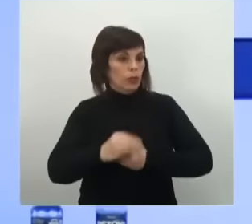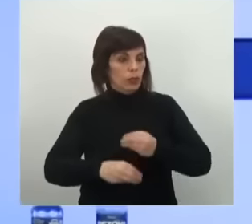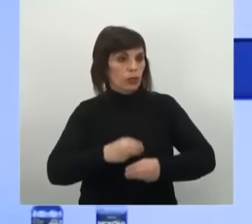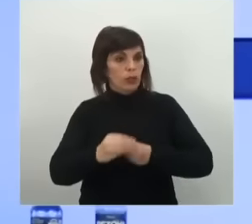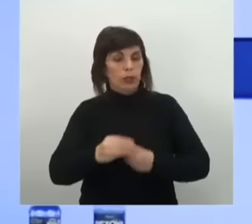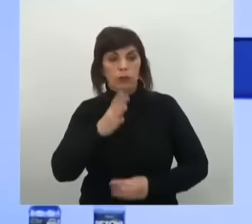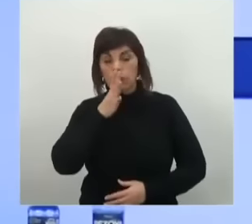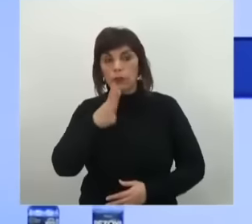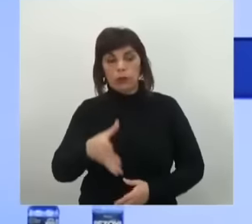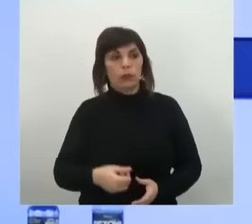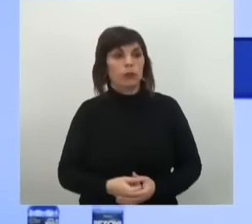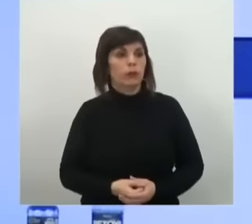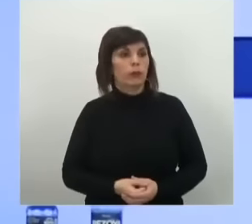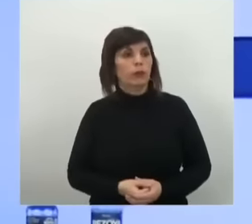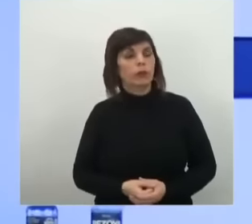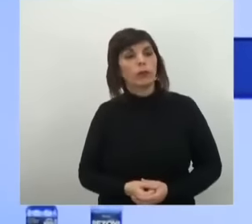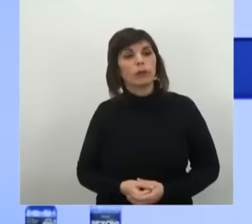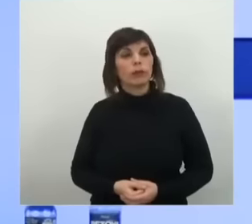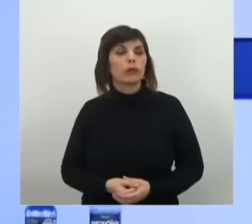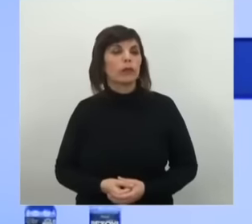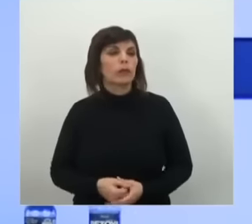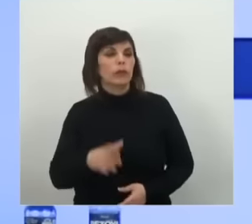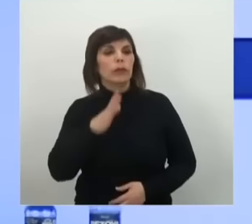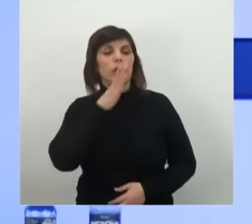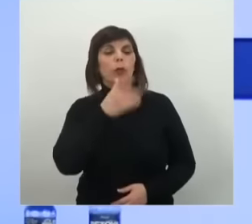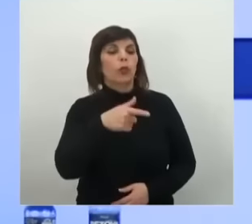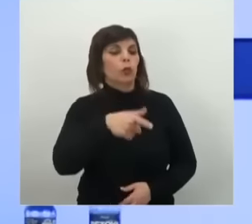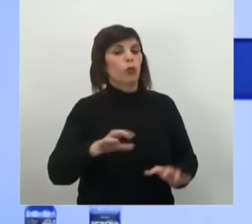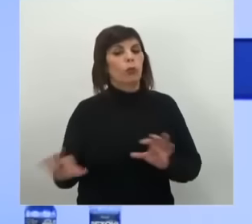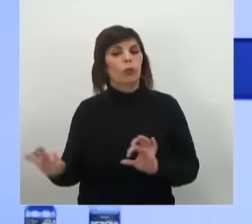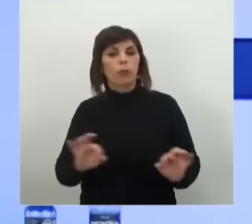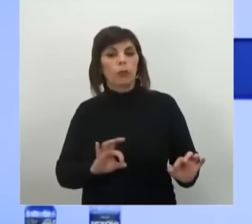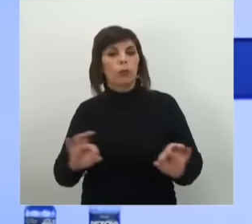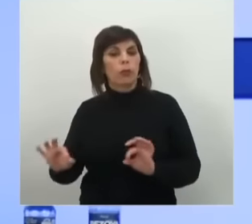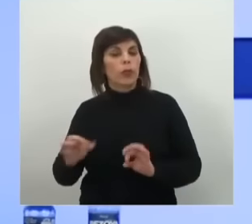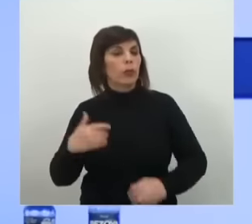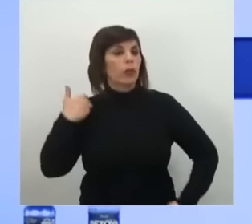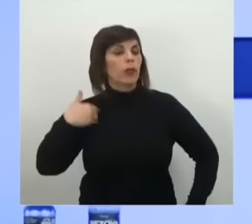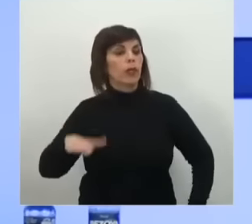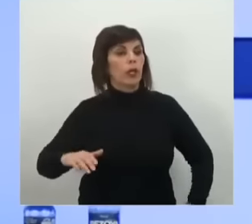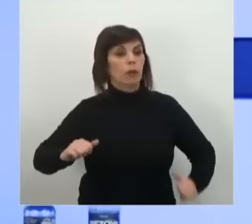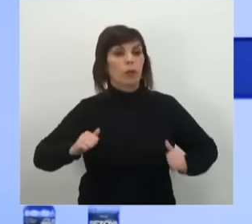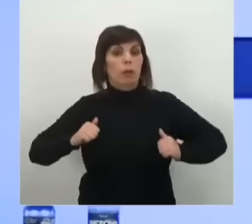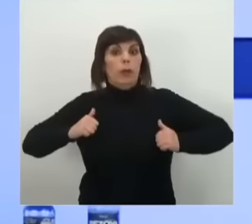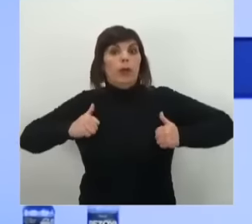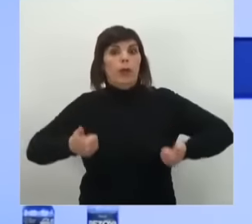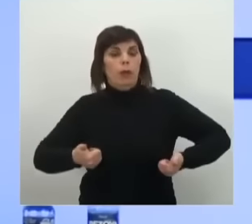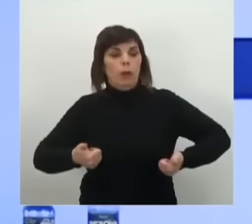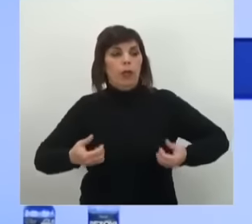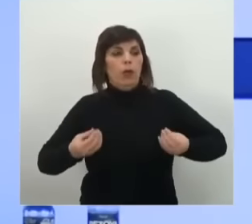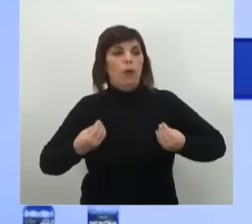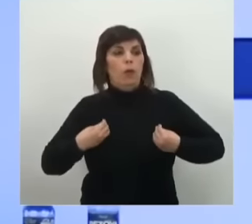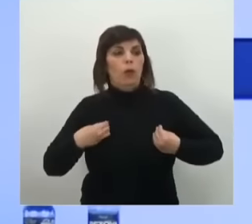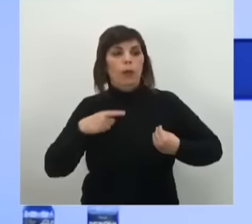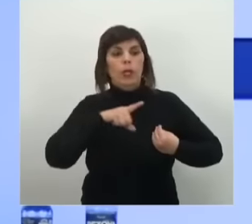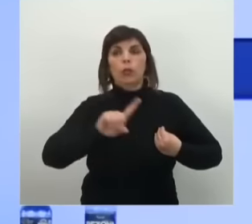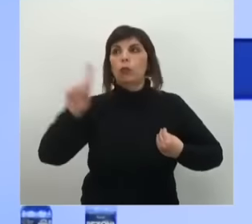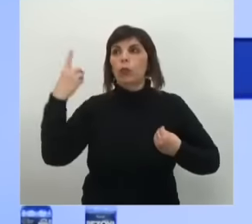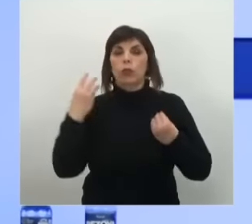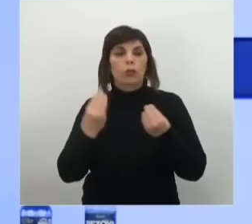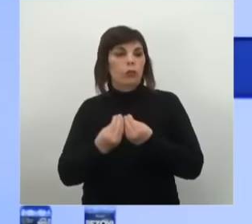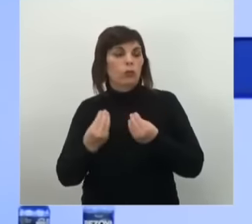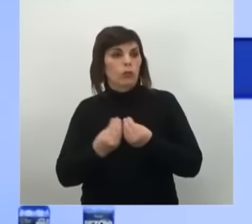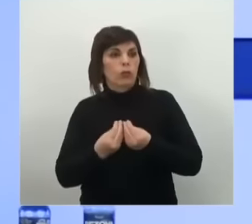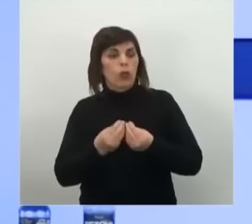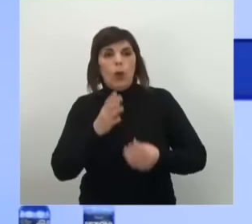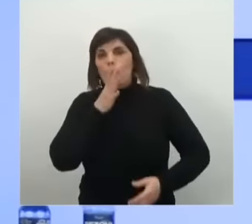Por qué Porque es ahí en donde tú ya estás listo preparado para comenzar con él porque a veces nosotros nos